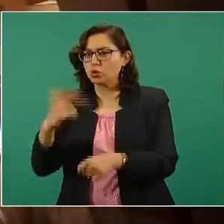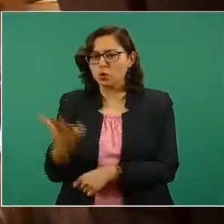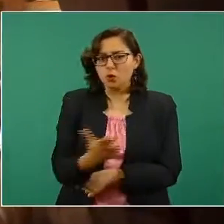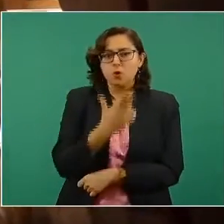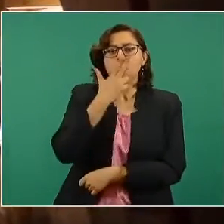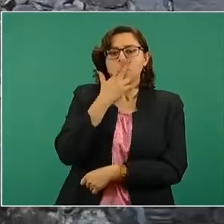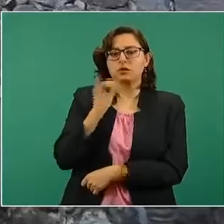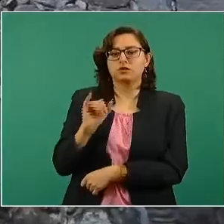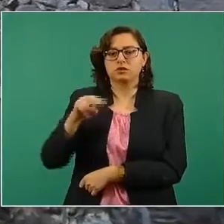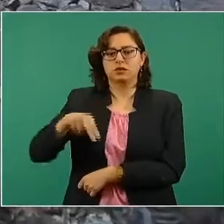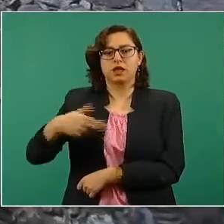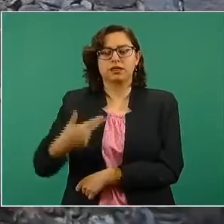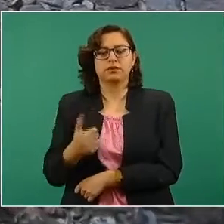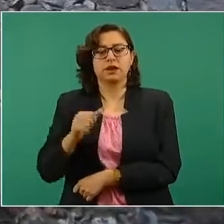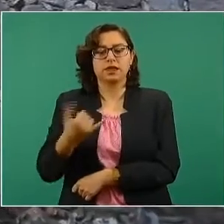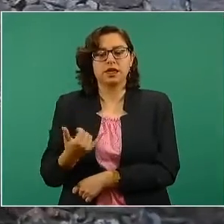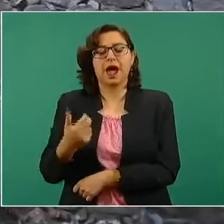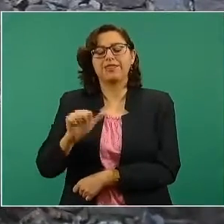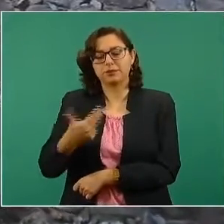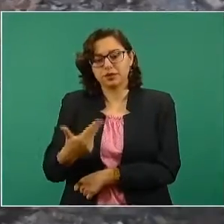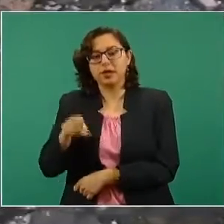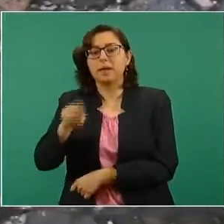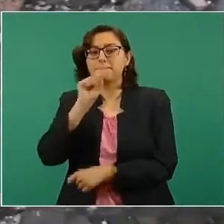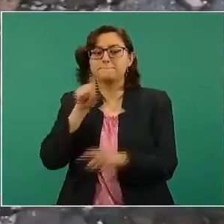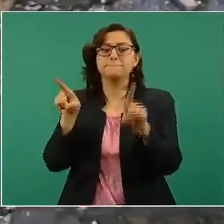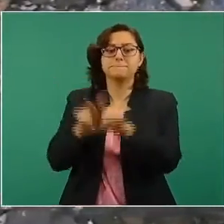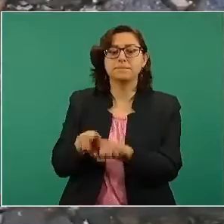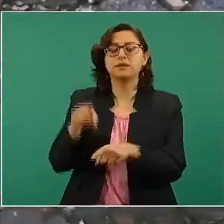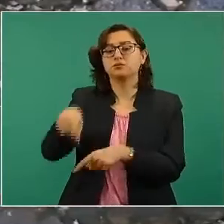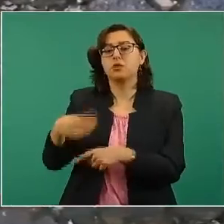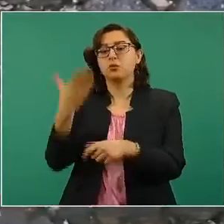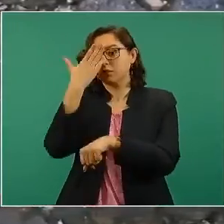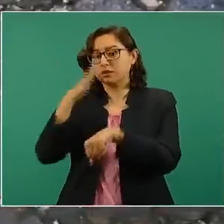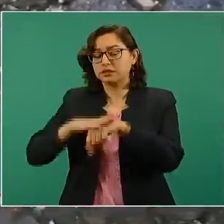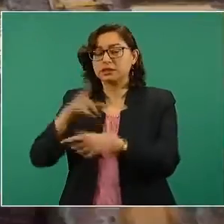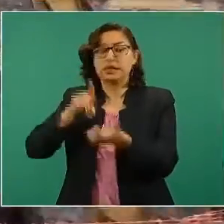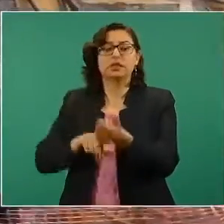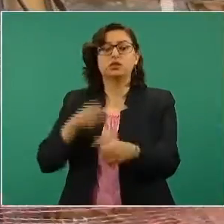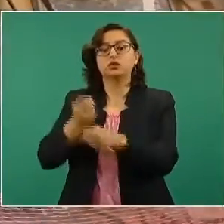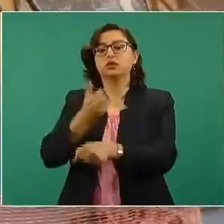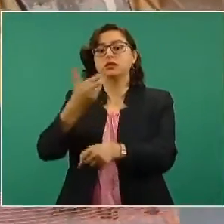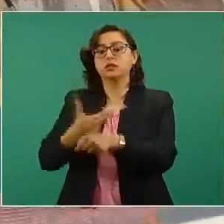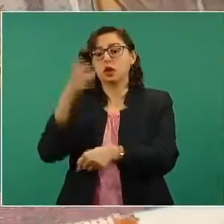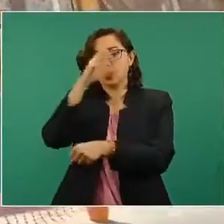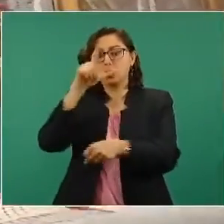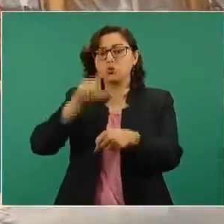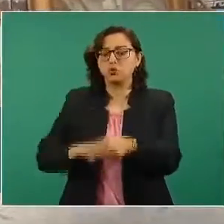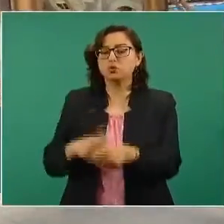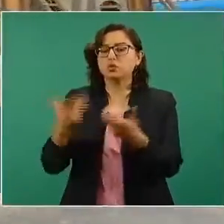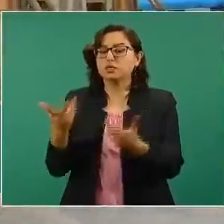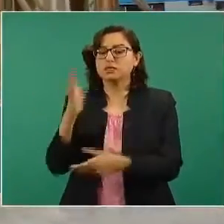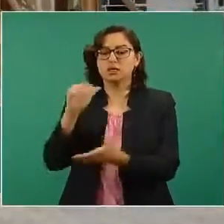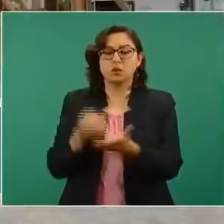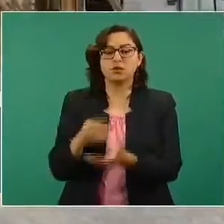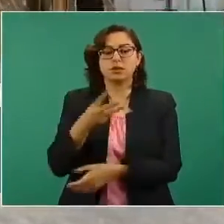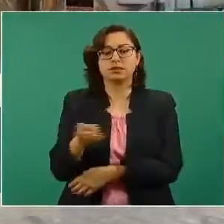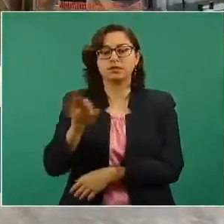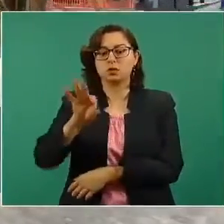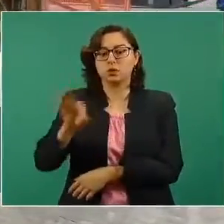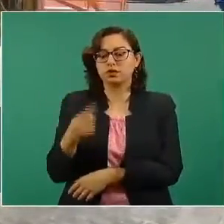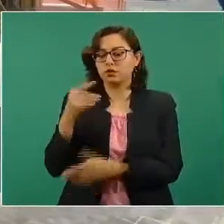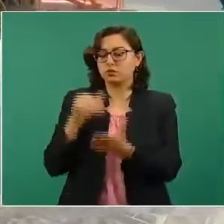Antropología e Historia, y de la Dirección General de Sitios y Monumentos de la Secretaría de Cultura, se han destinado más de